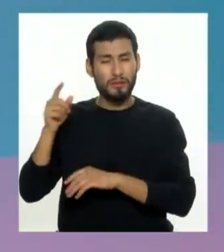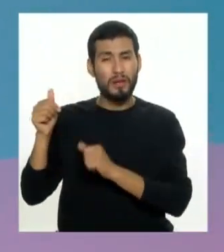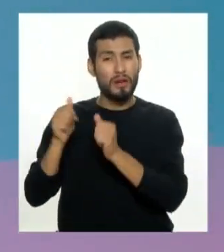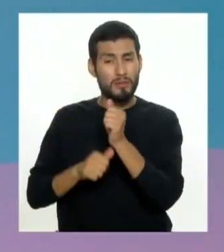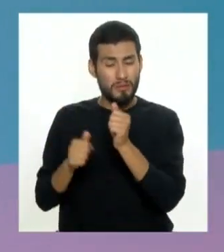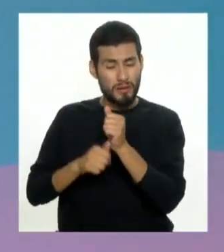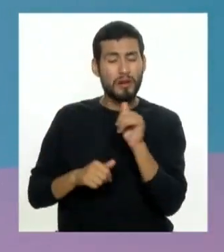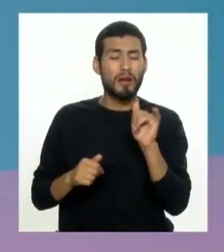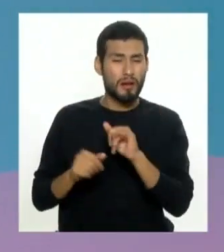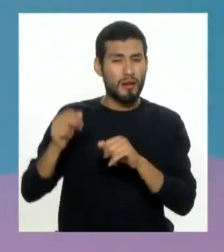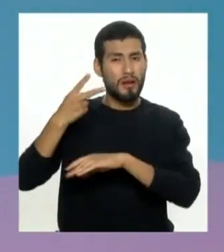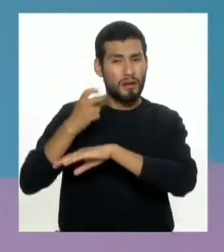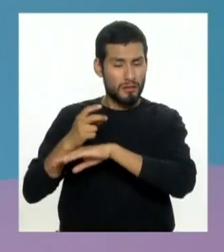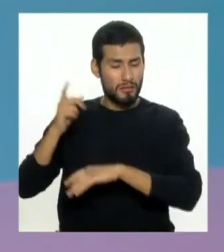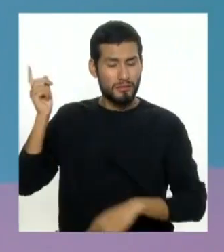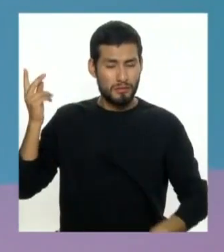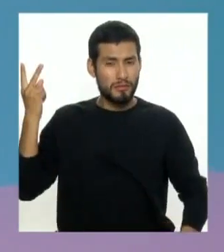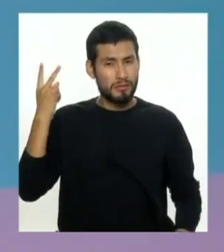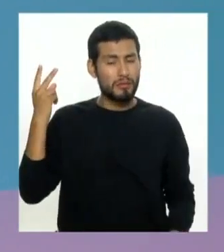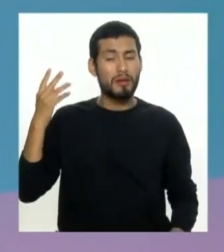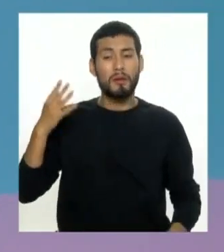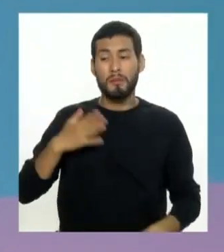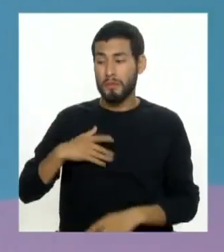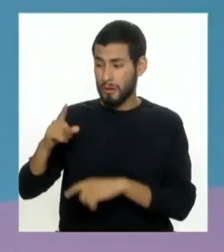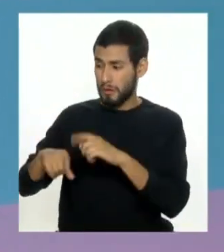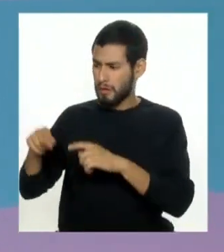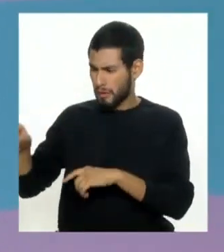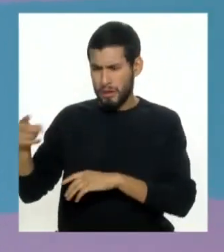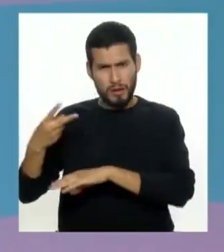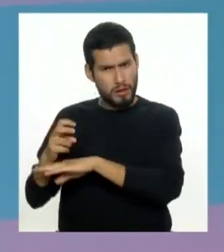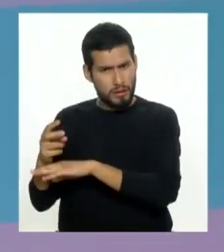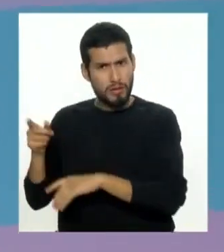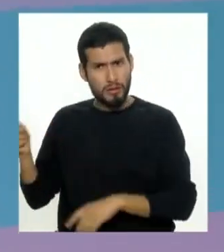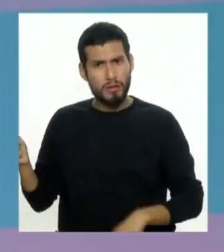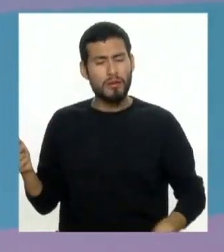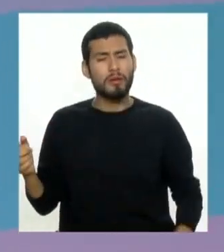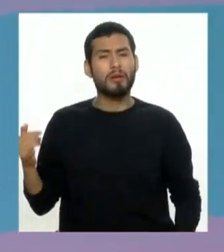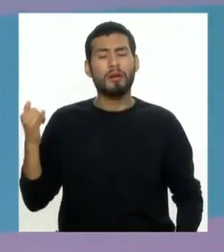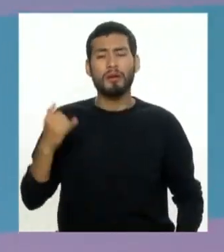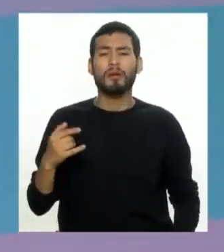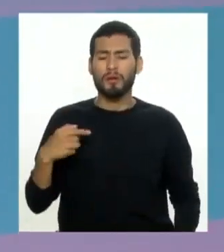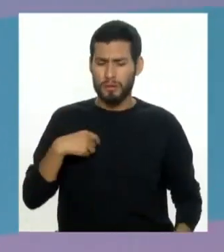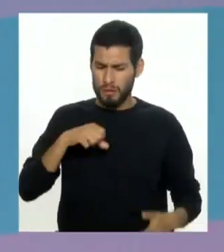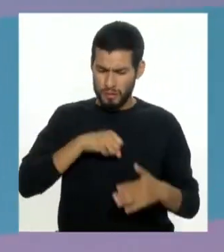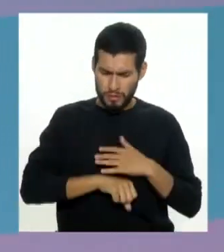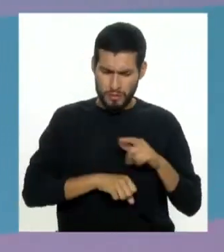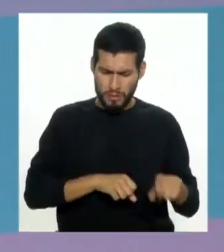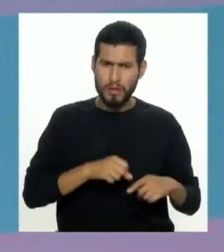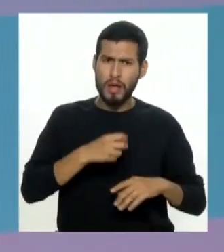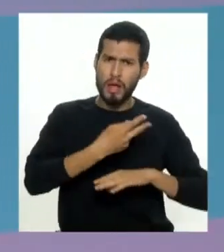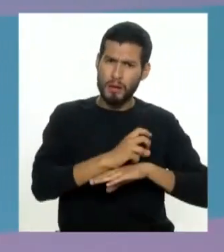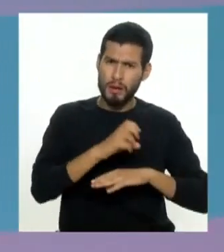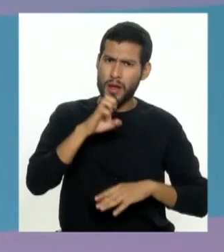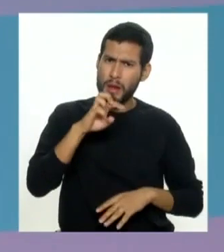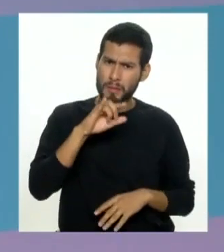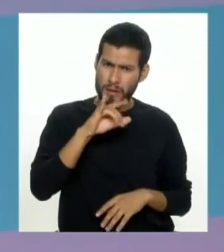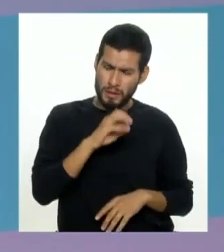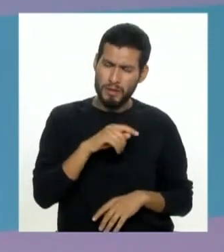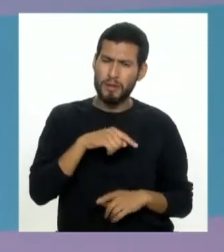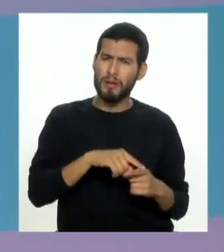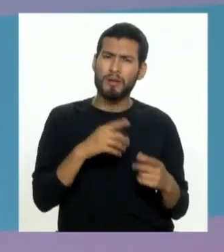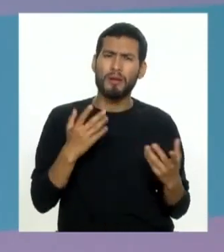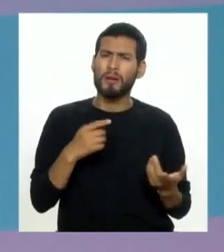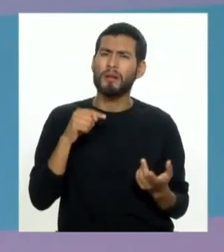también, un primo mío epiléptico, y he salido sortudo. Tengo un hijo que es epiléptico. ¿El